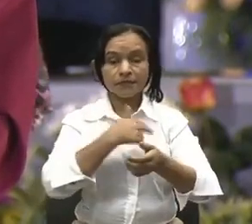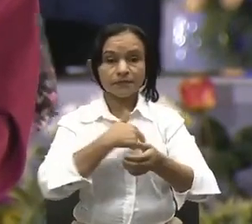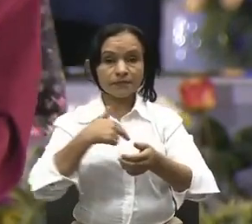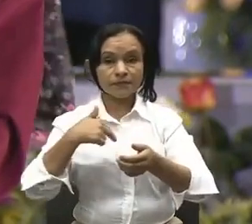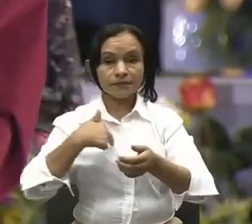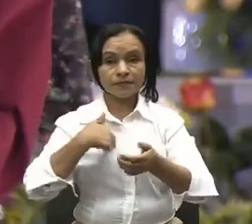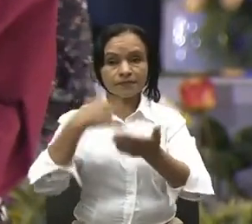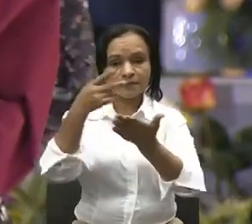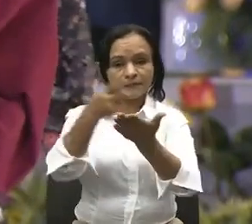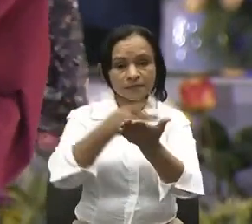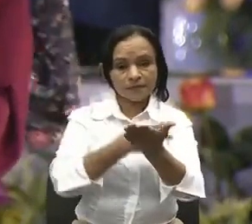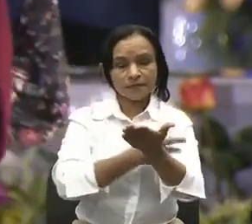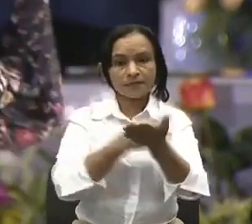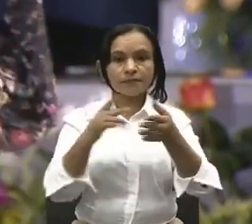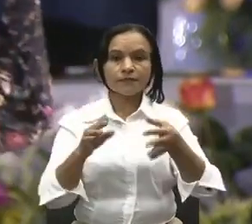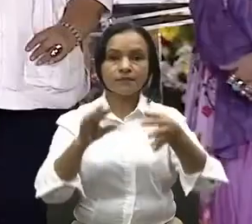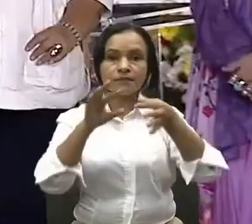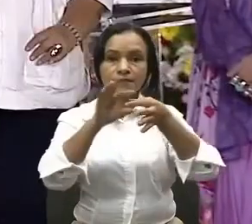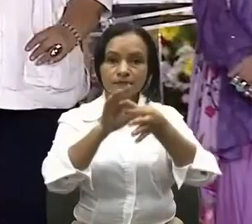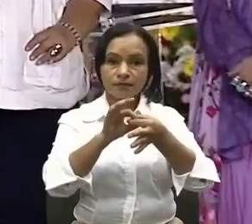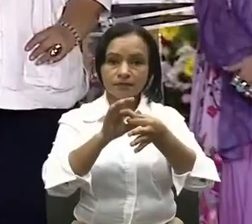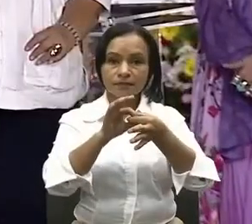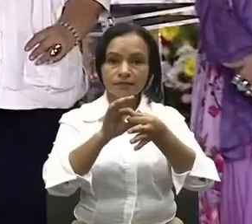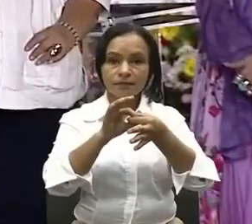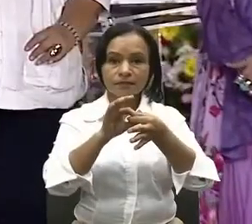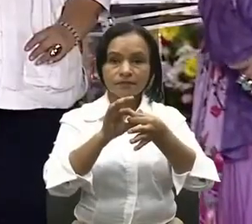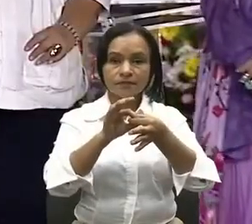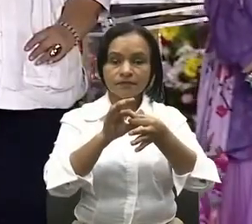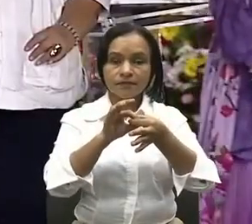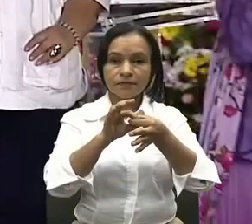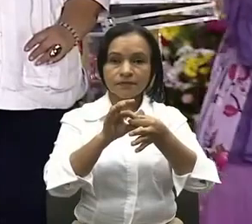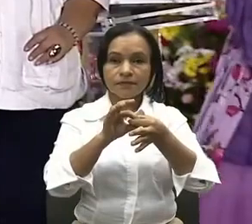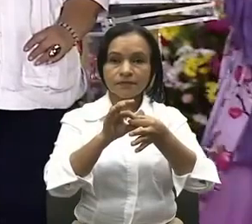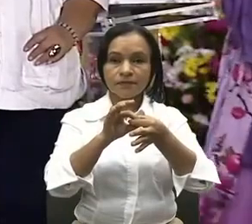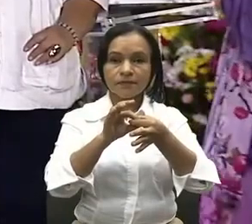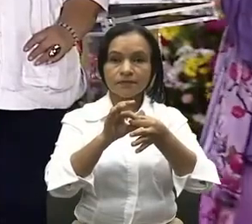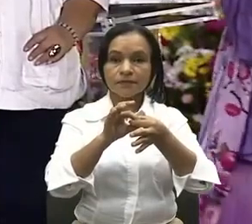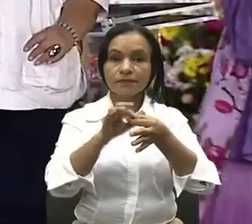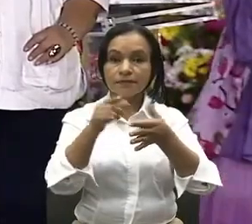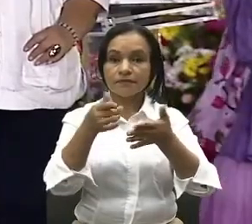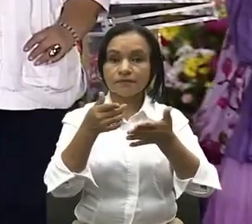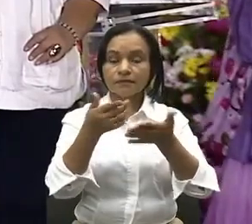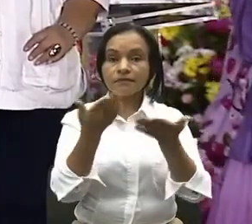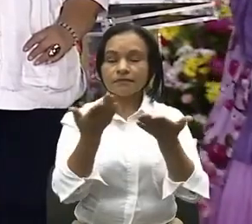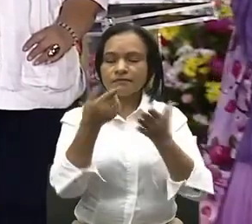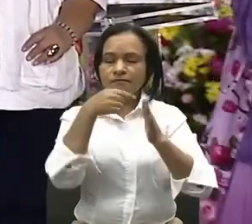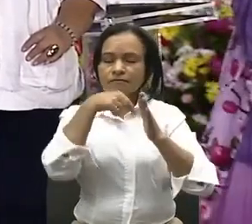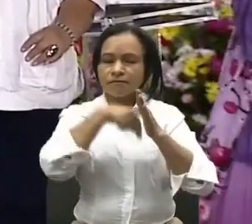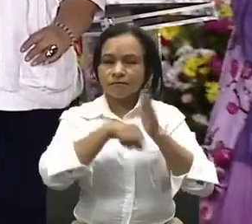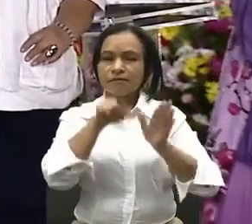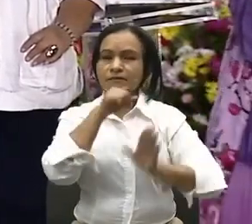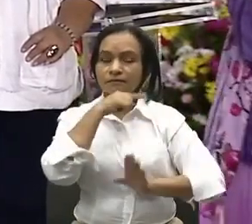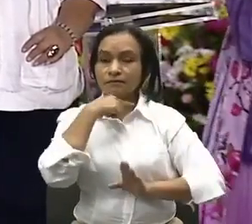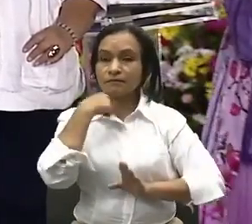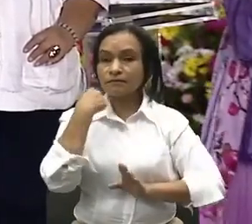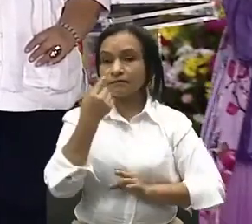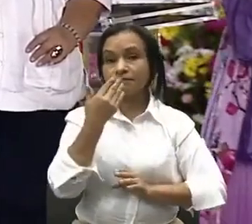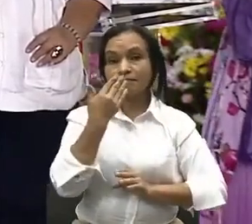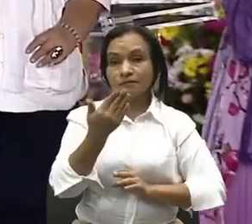plantearnos proyectos comunes en medio de contradicciones profundas incluso. Pero bueno,